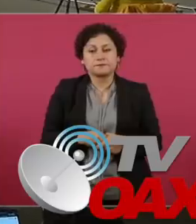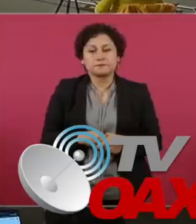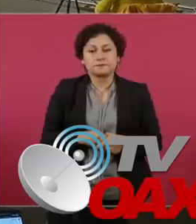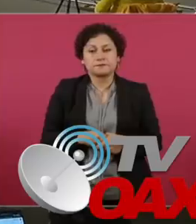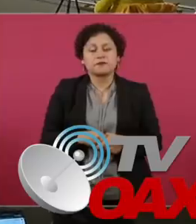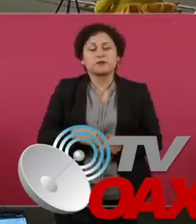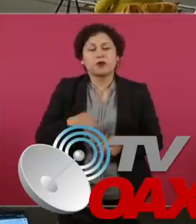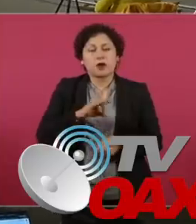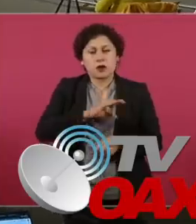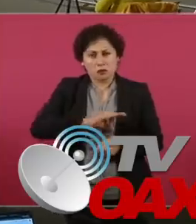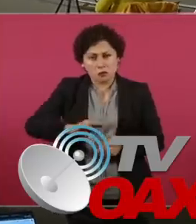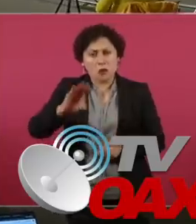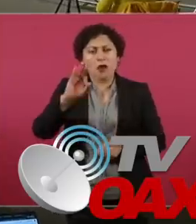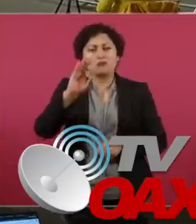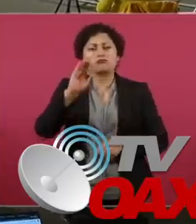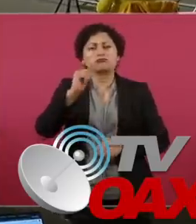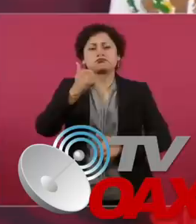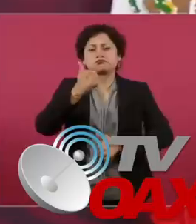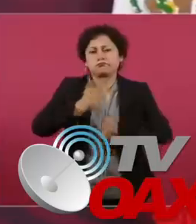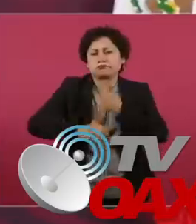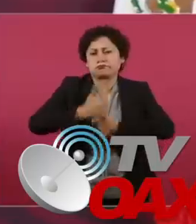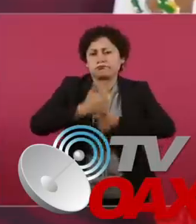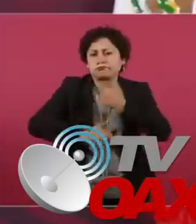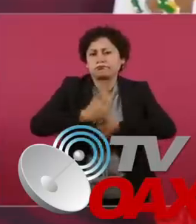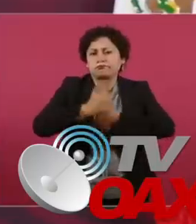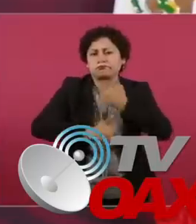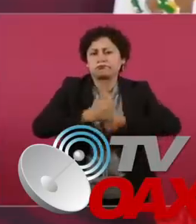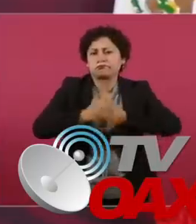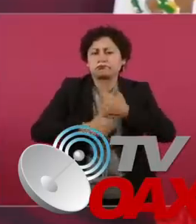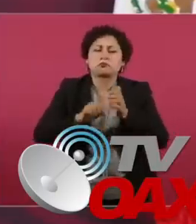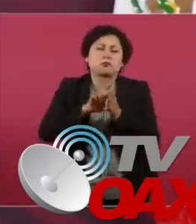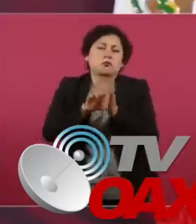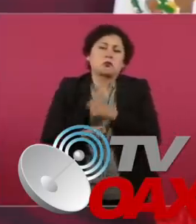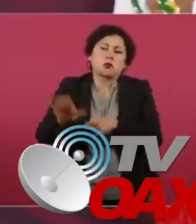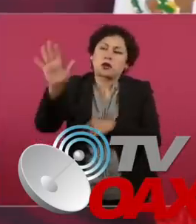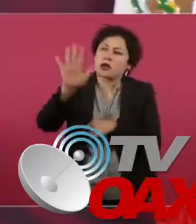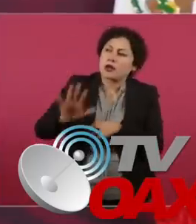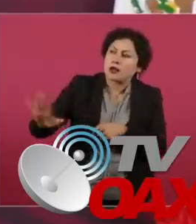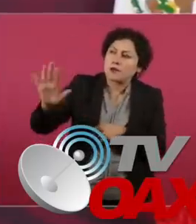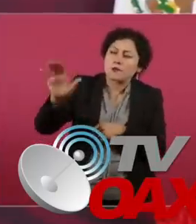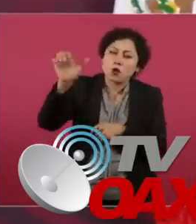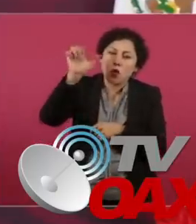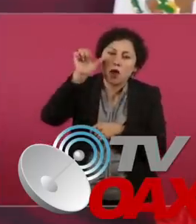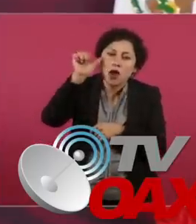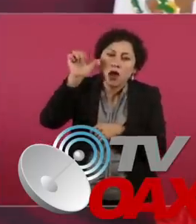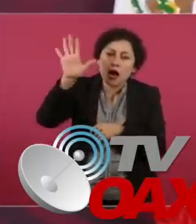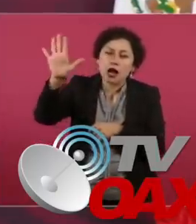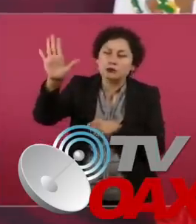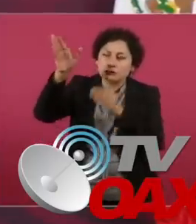competitividad con relación a Asia y en especial con China,